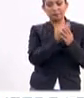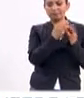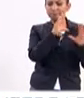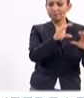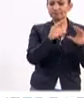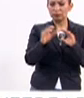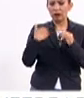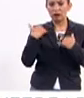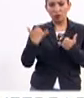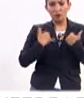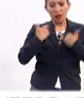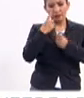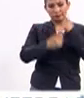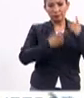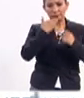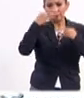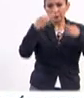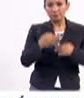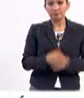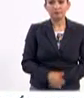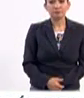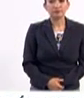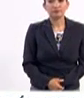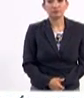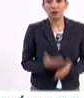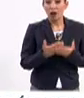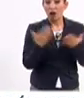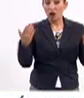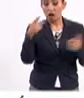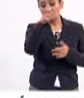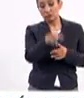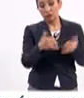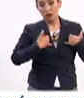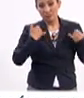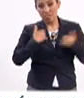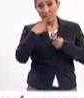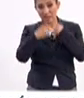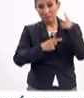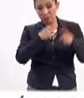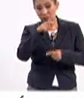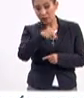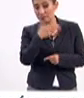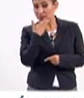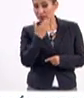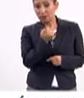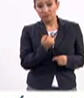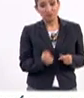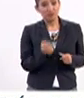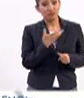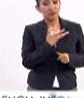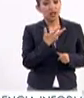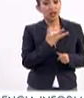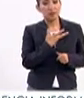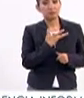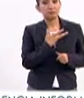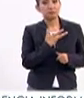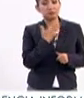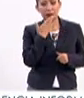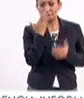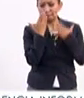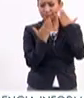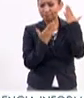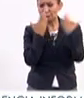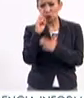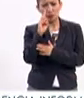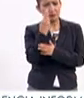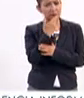a nuestros atletas de mejor manera. Hoy por hoy nuestros atletas, mejor que nunca, tienen una